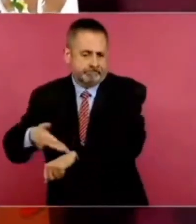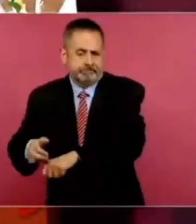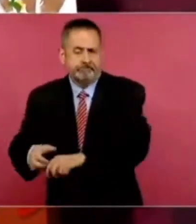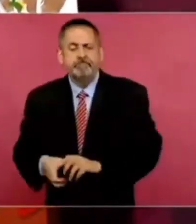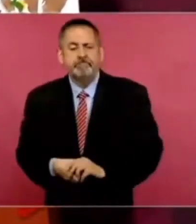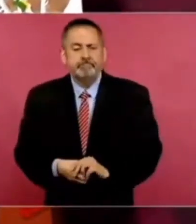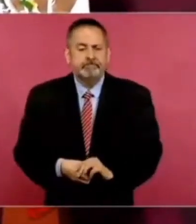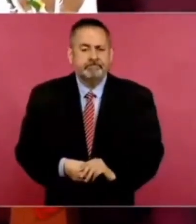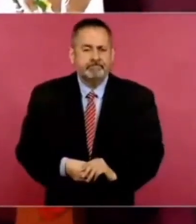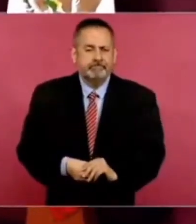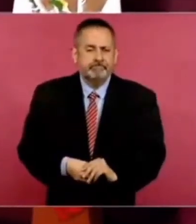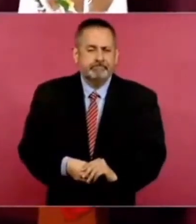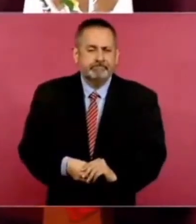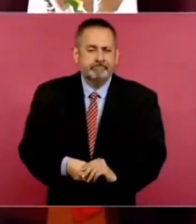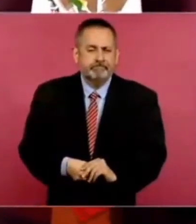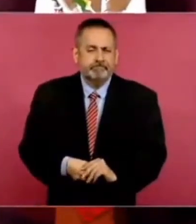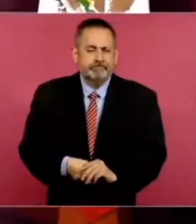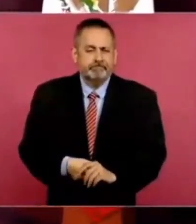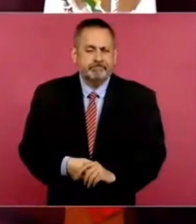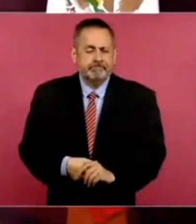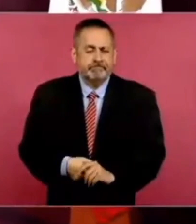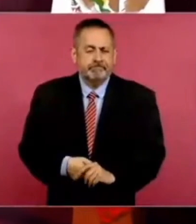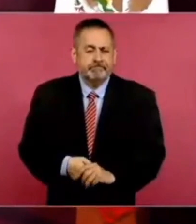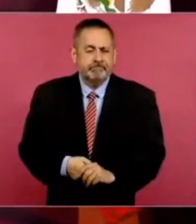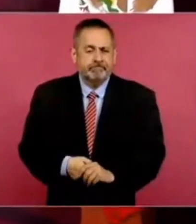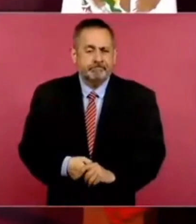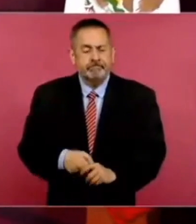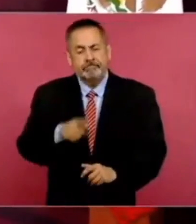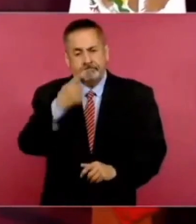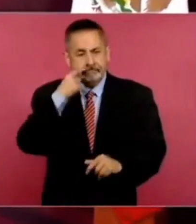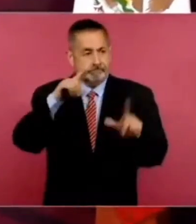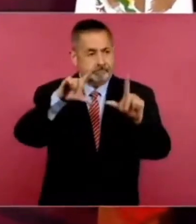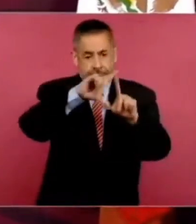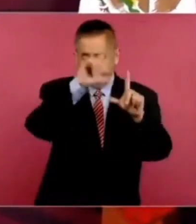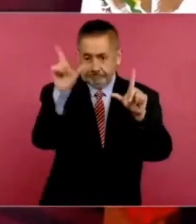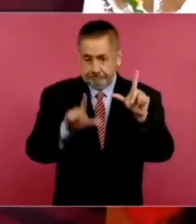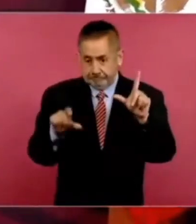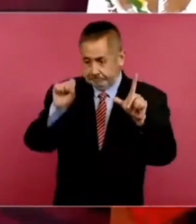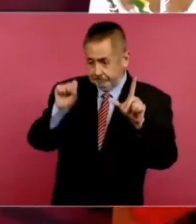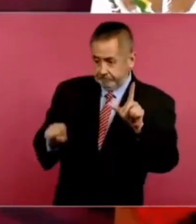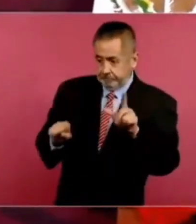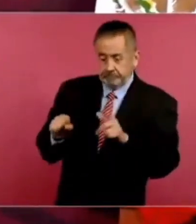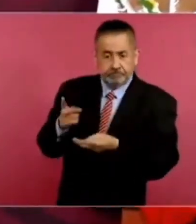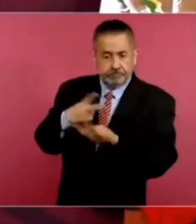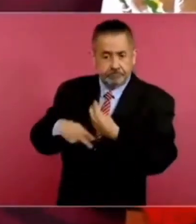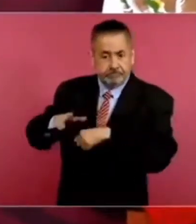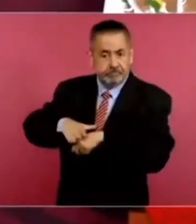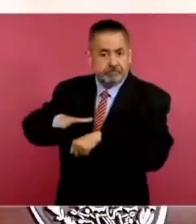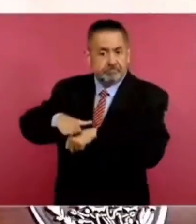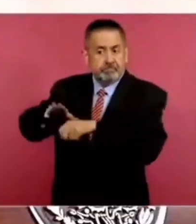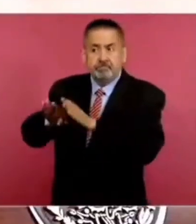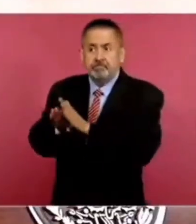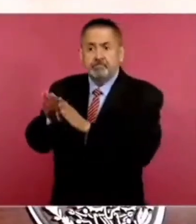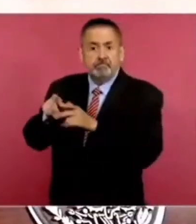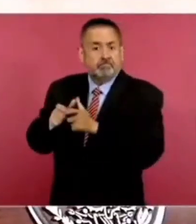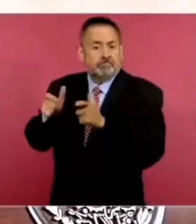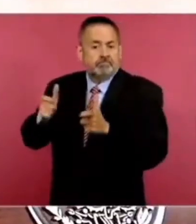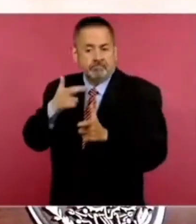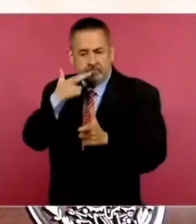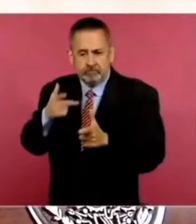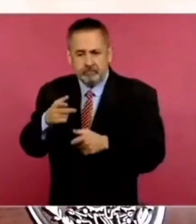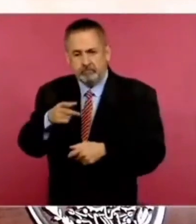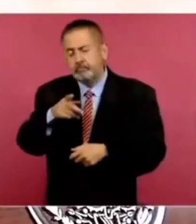Cuando hablábamos del crecimiento en el sureste, debe de tomarse en cuenta que